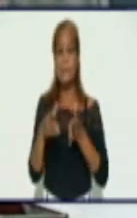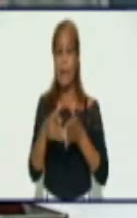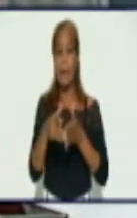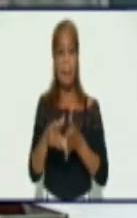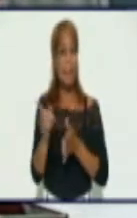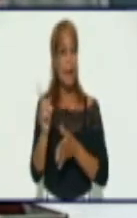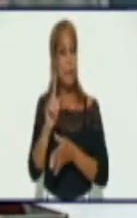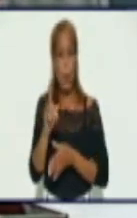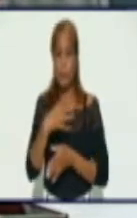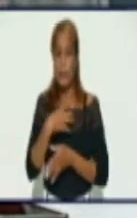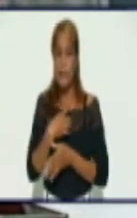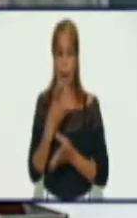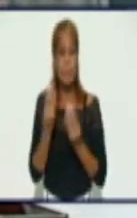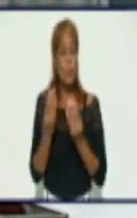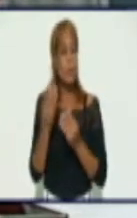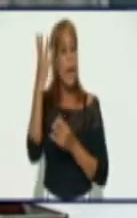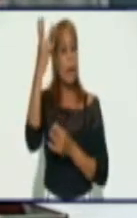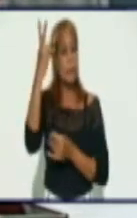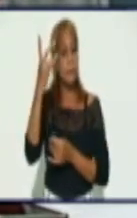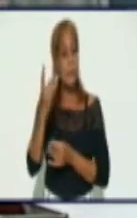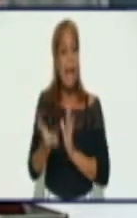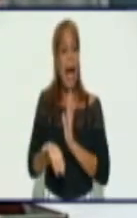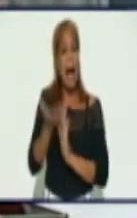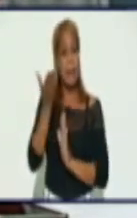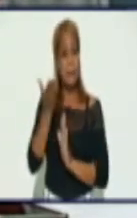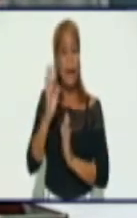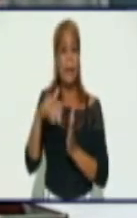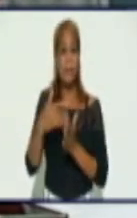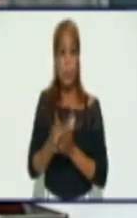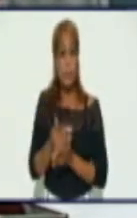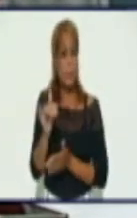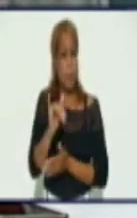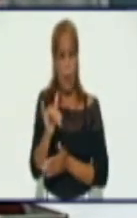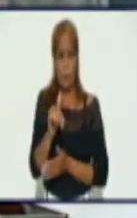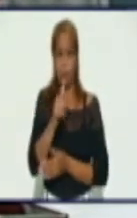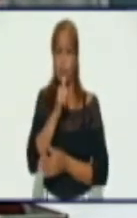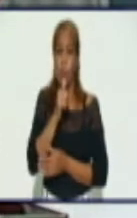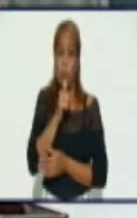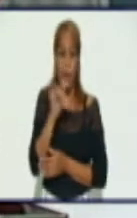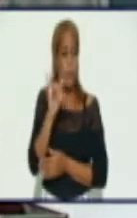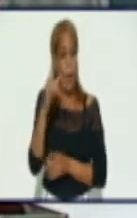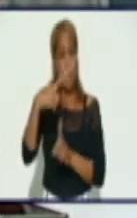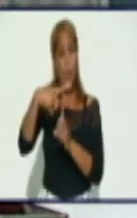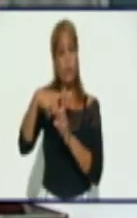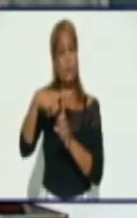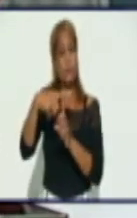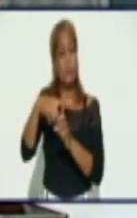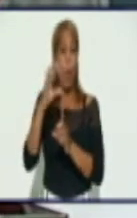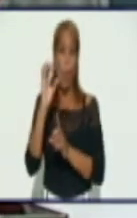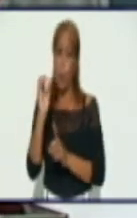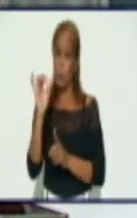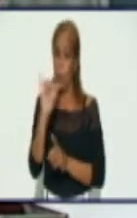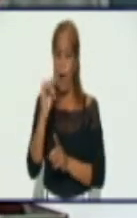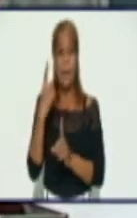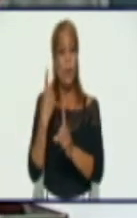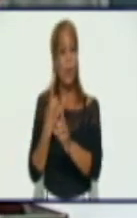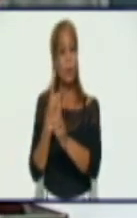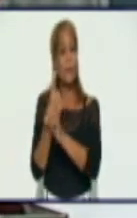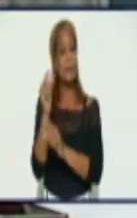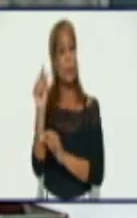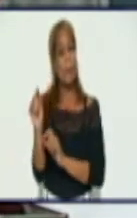altas cifras de personas que clasifican como sospechosos positivos a la COVID o contactos de